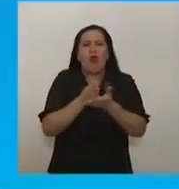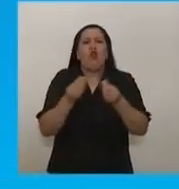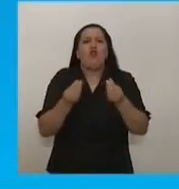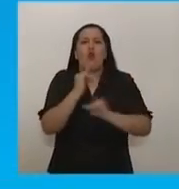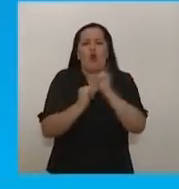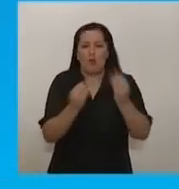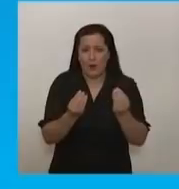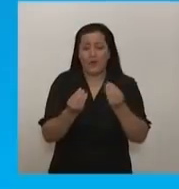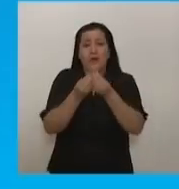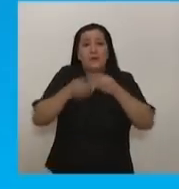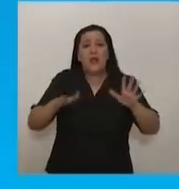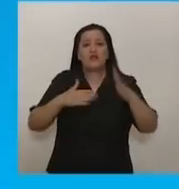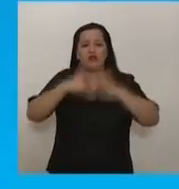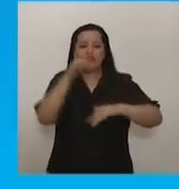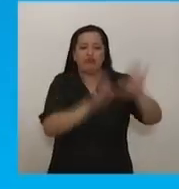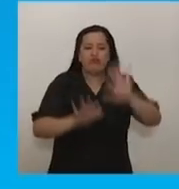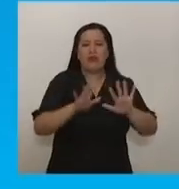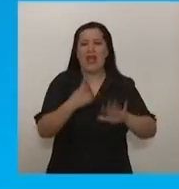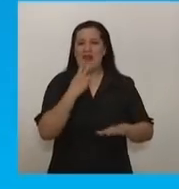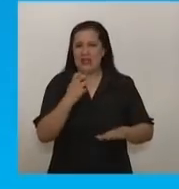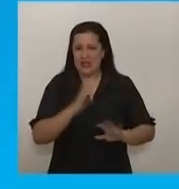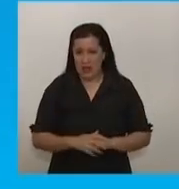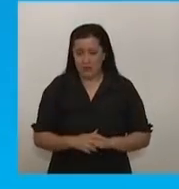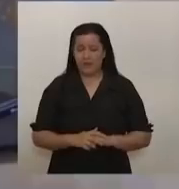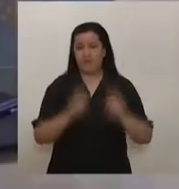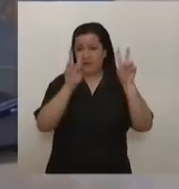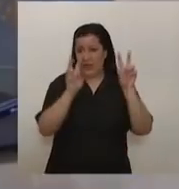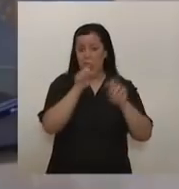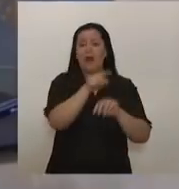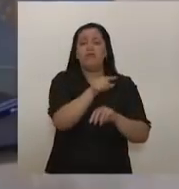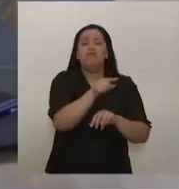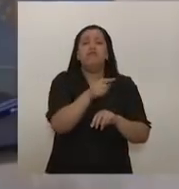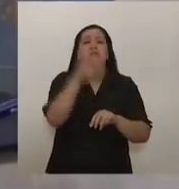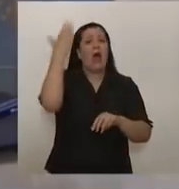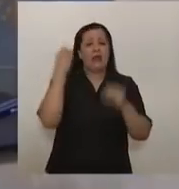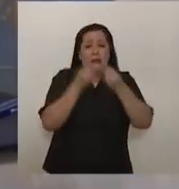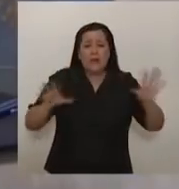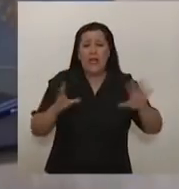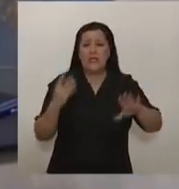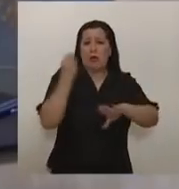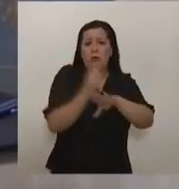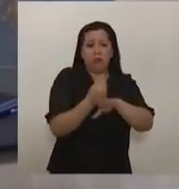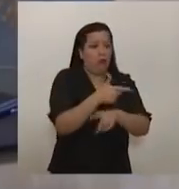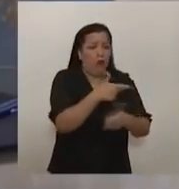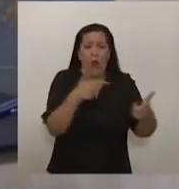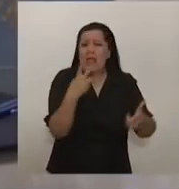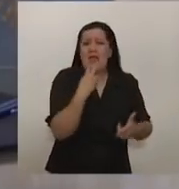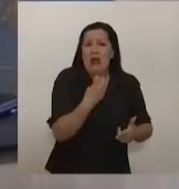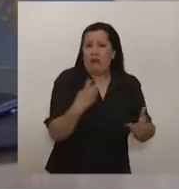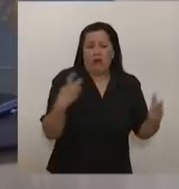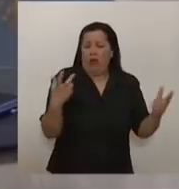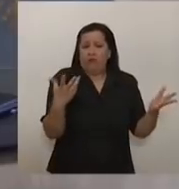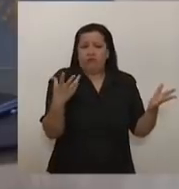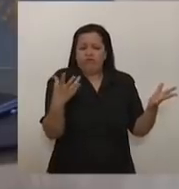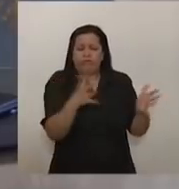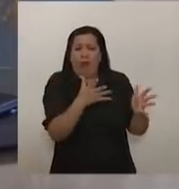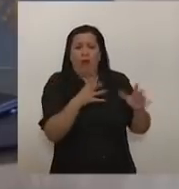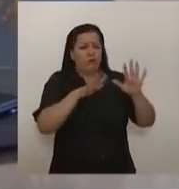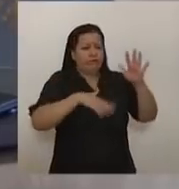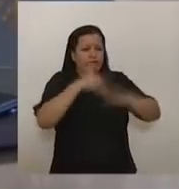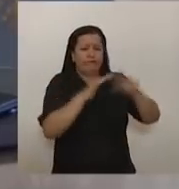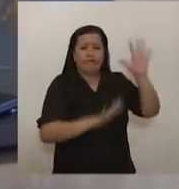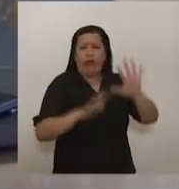Empiezo por el eje de infraestructura y energía. Cuando llegamos recibimos un país sin energía y con una infraestructura